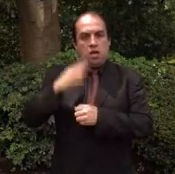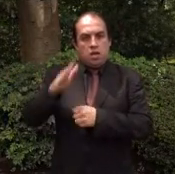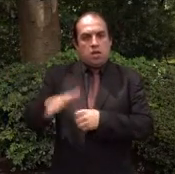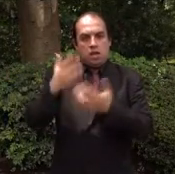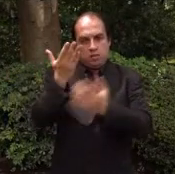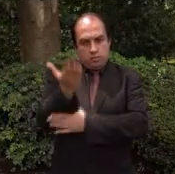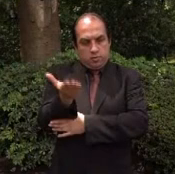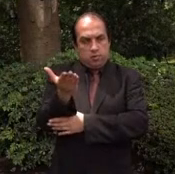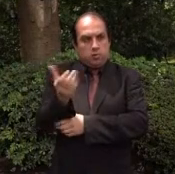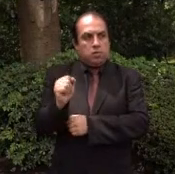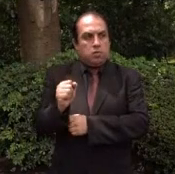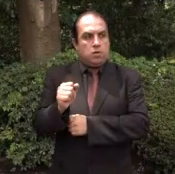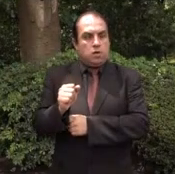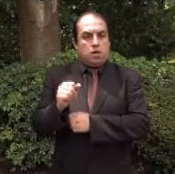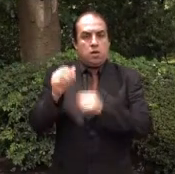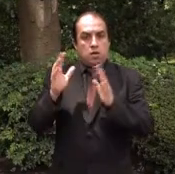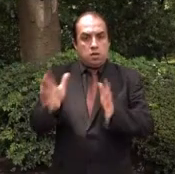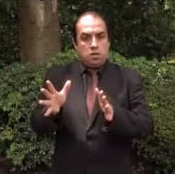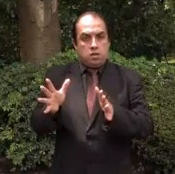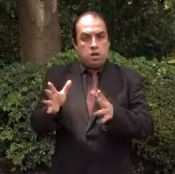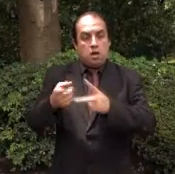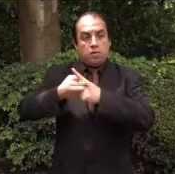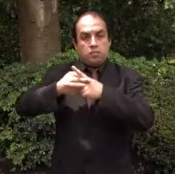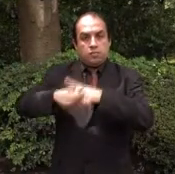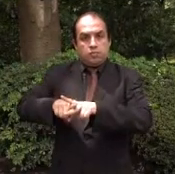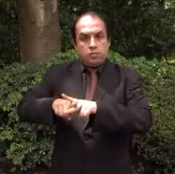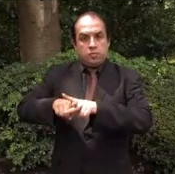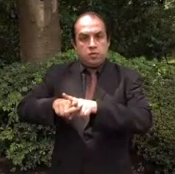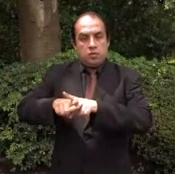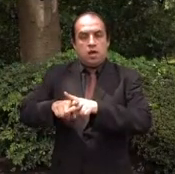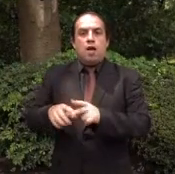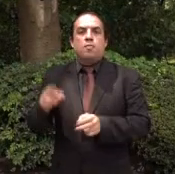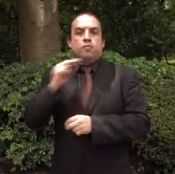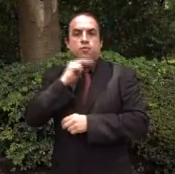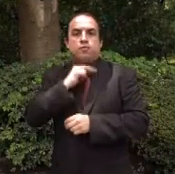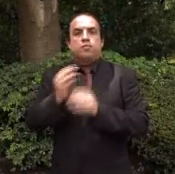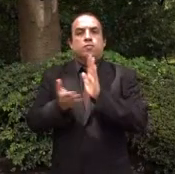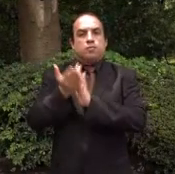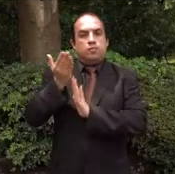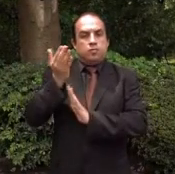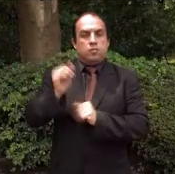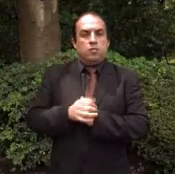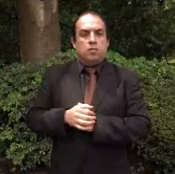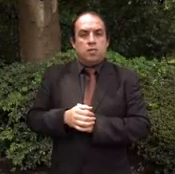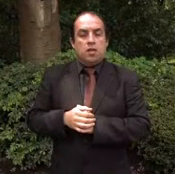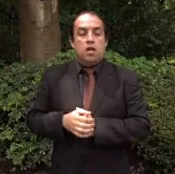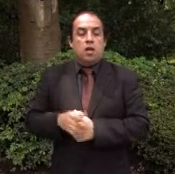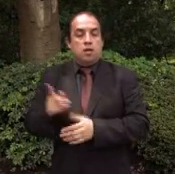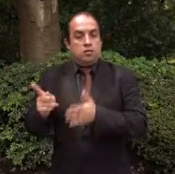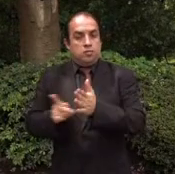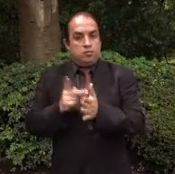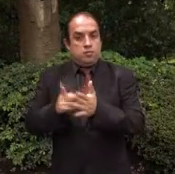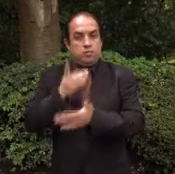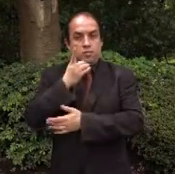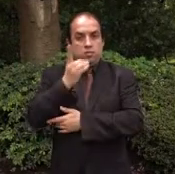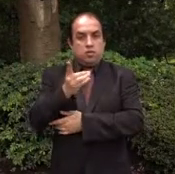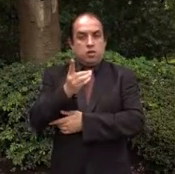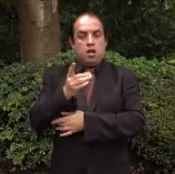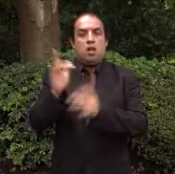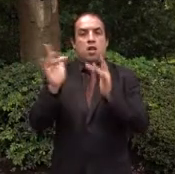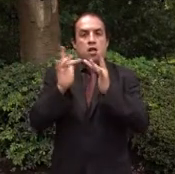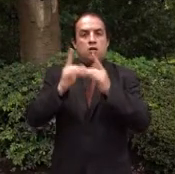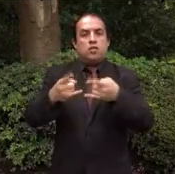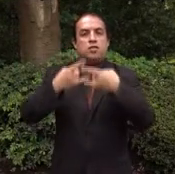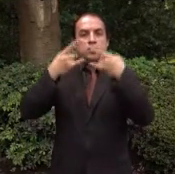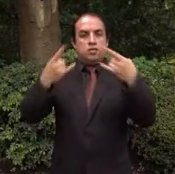asignado y ya comienza muy pronto su construcción. Y repito, es la conexión histórica